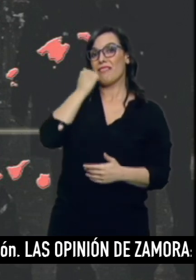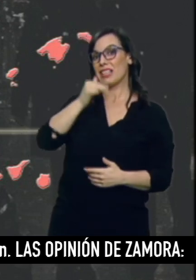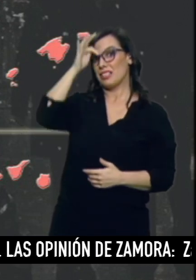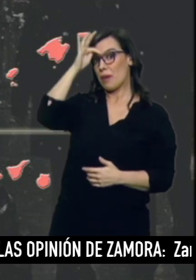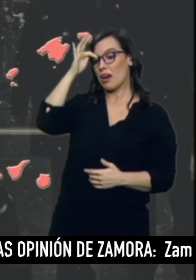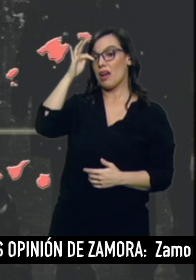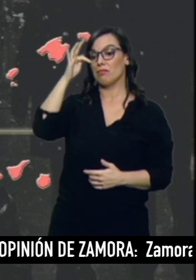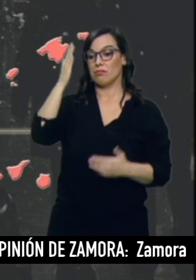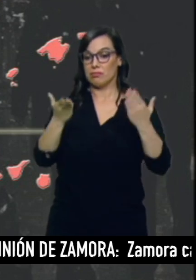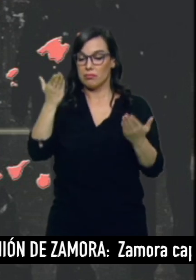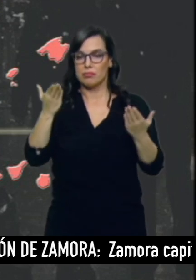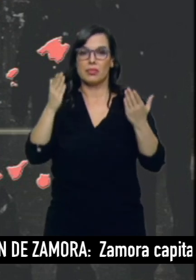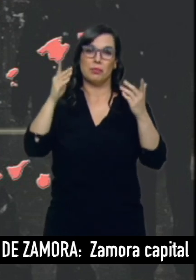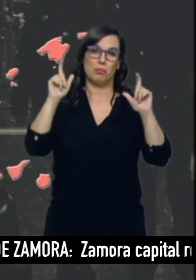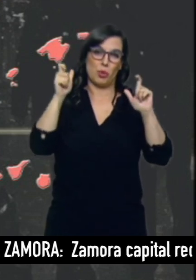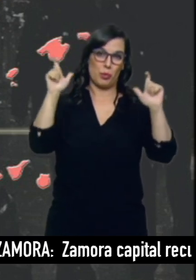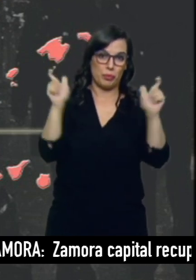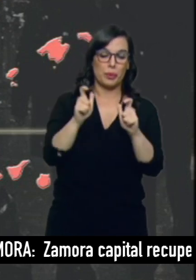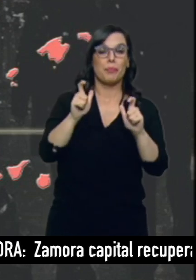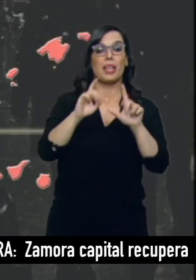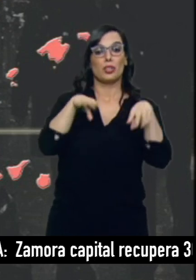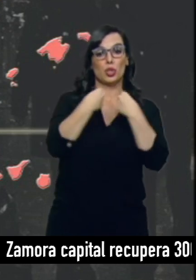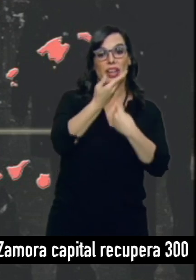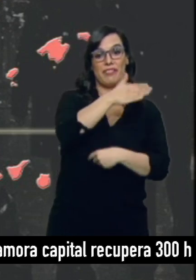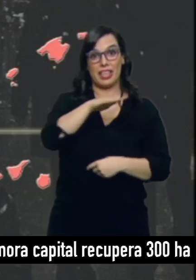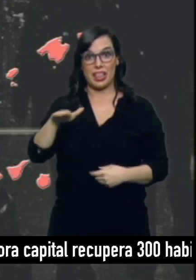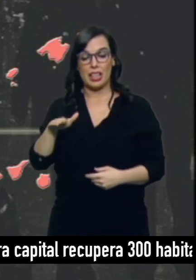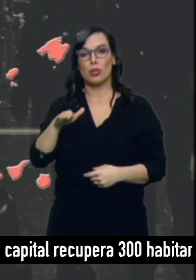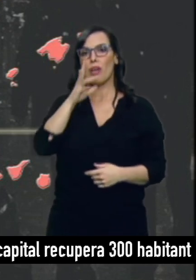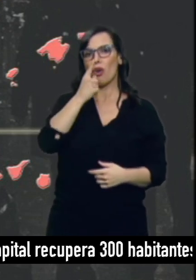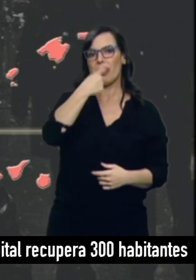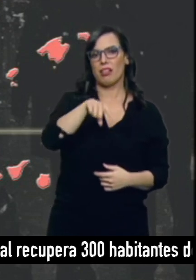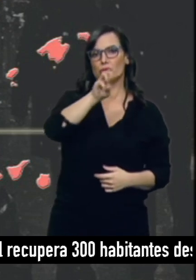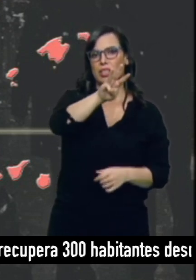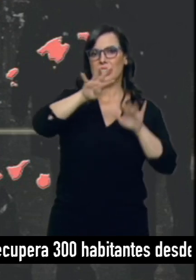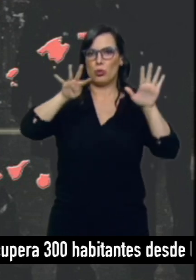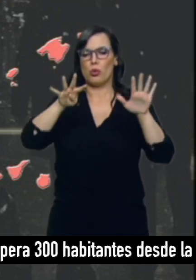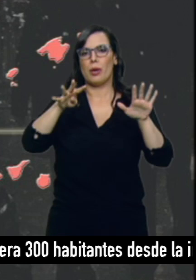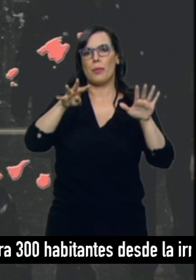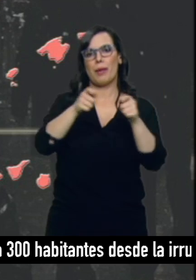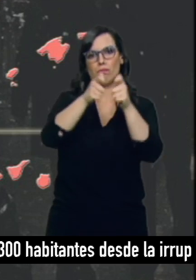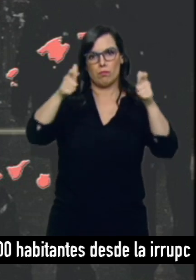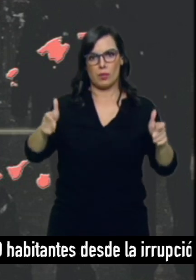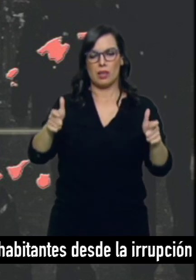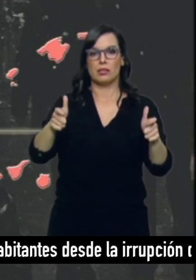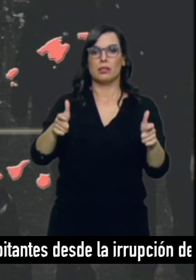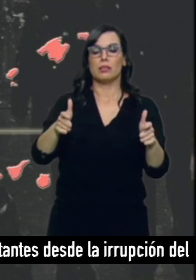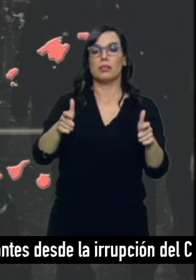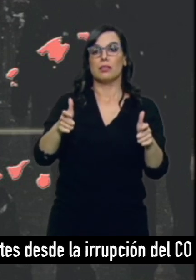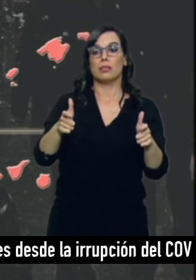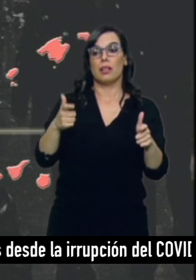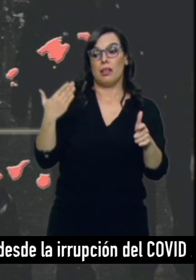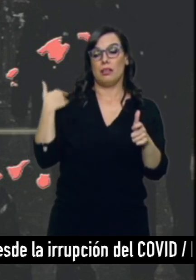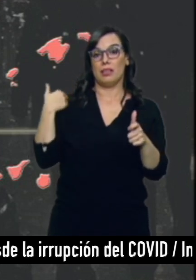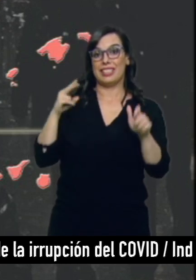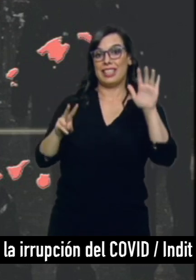semana. Además, a la cifra total de fallecidos hay que sumar 139 más que han muerto por coronavirus en las últimas 72